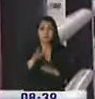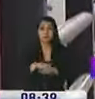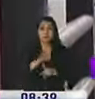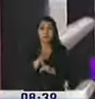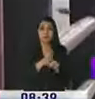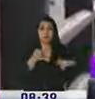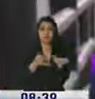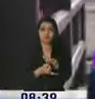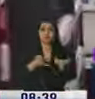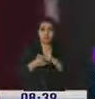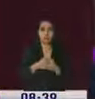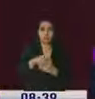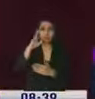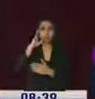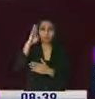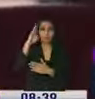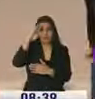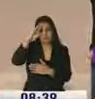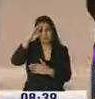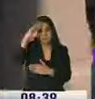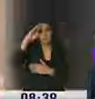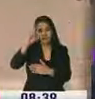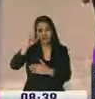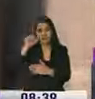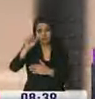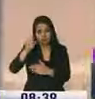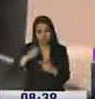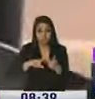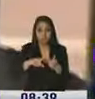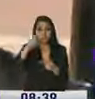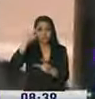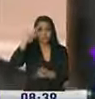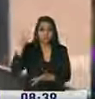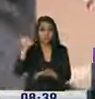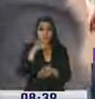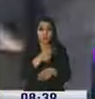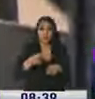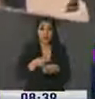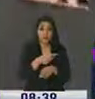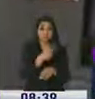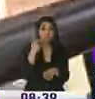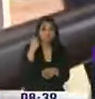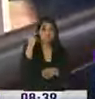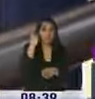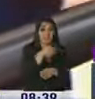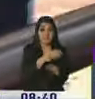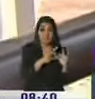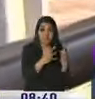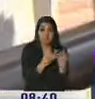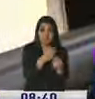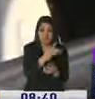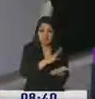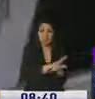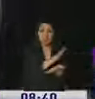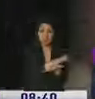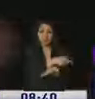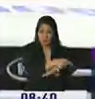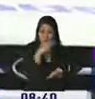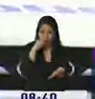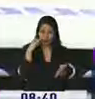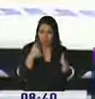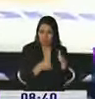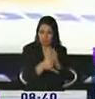Hasta allí llegaron policías de la DINAPEN y el gobernador del Guayas, que mantuvo una larga reunión con padres de familia de los niños que habrían